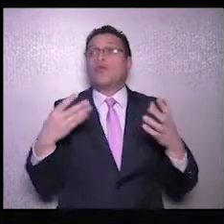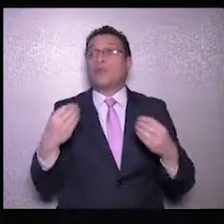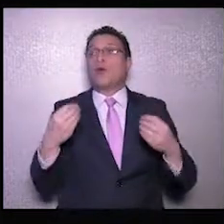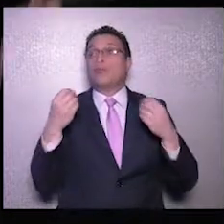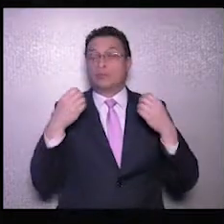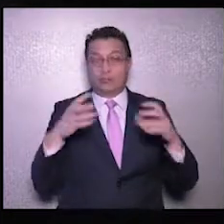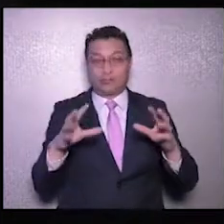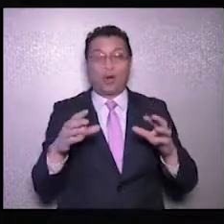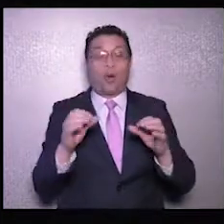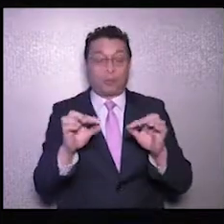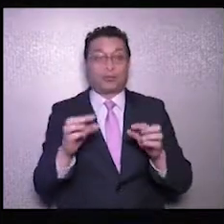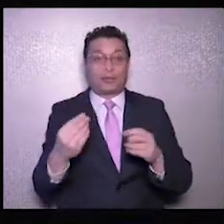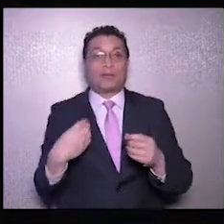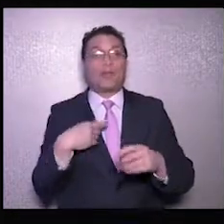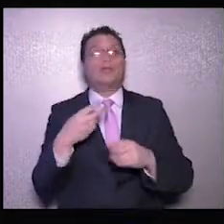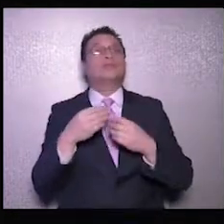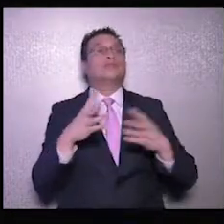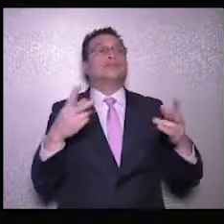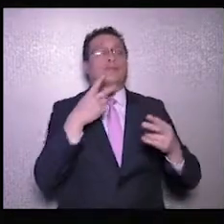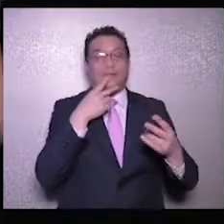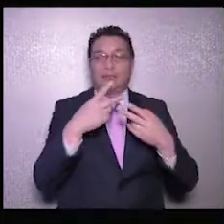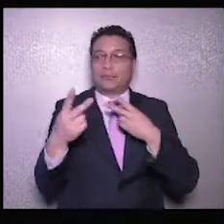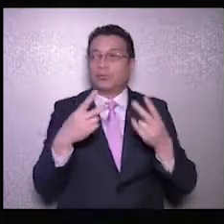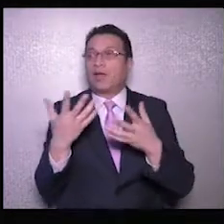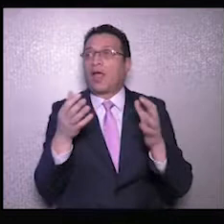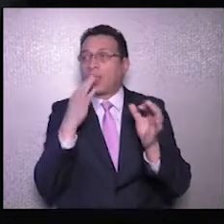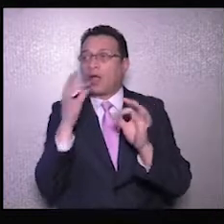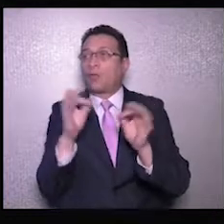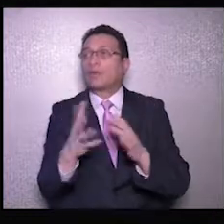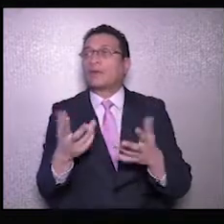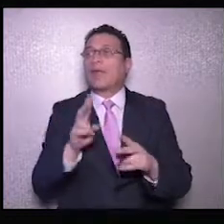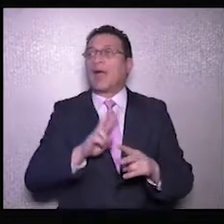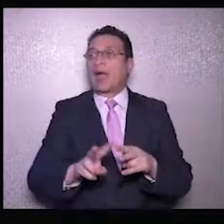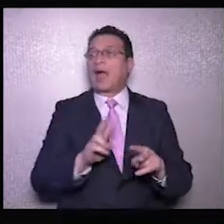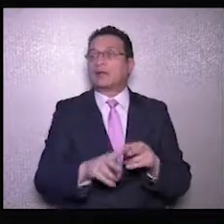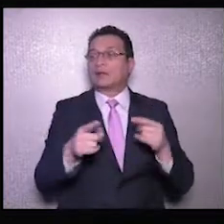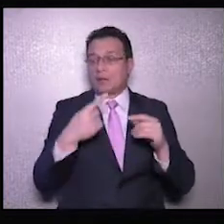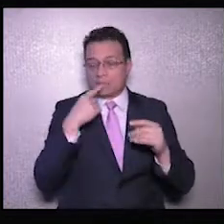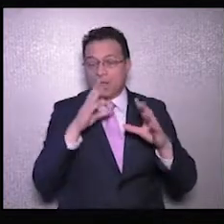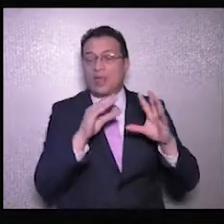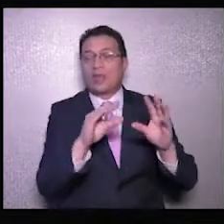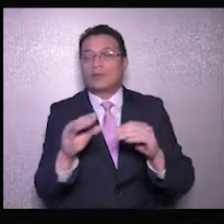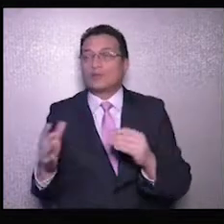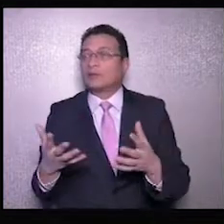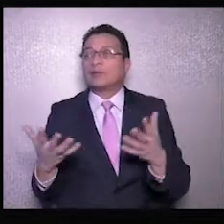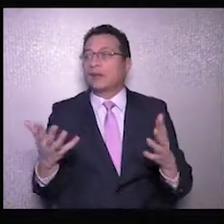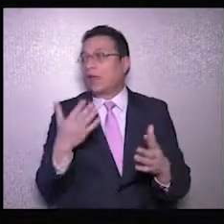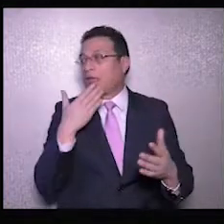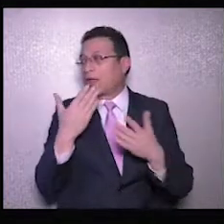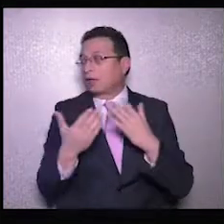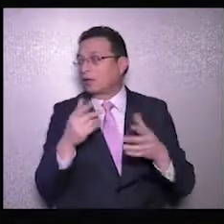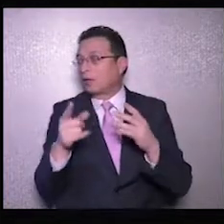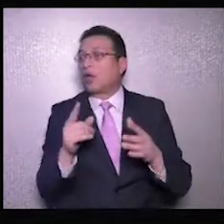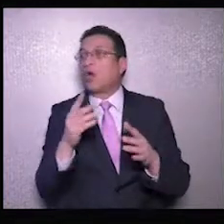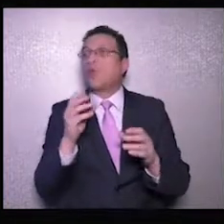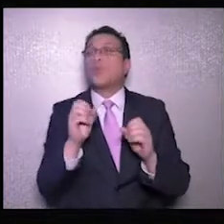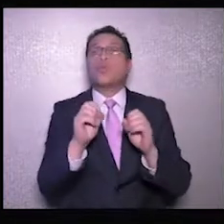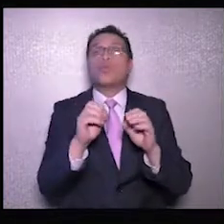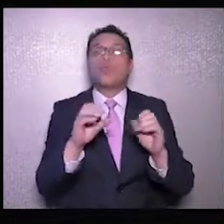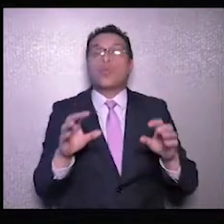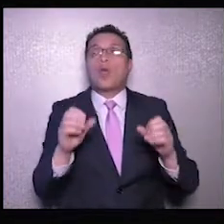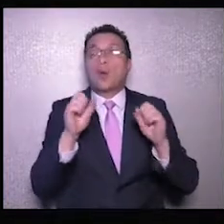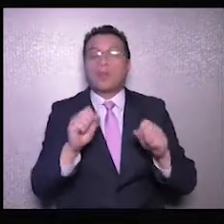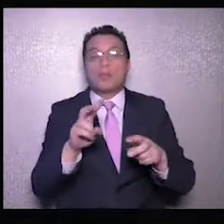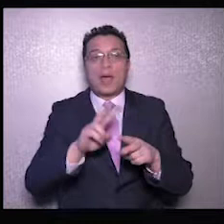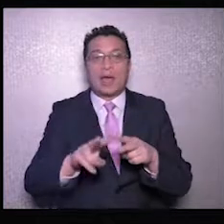luz, tomar un poco de sol y contar un poco lo que hacemos a propósito de las discusiones que han habido respecto de cuánto podemos hacer en Chile y cuánto